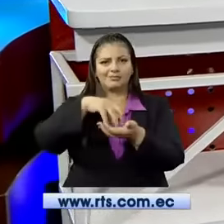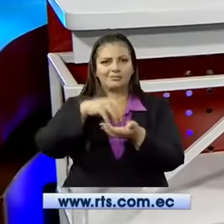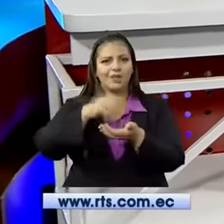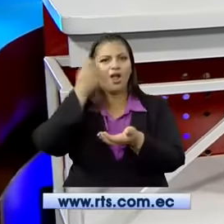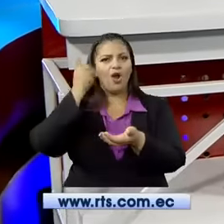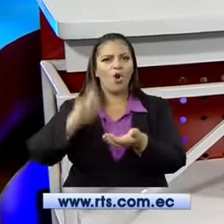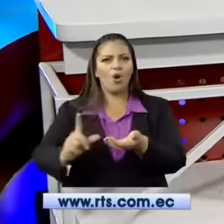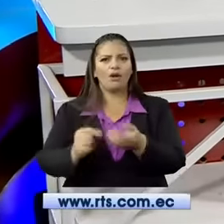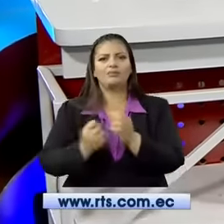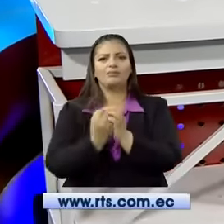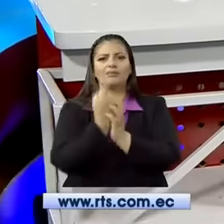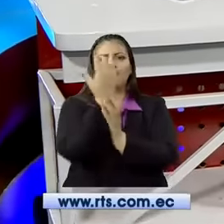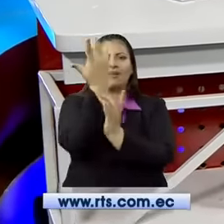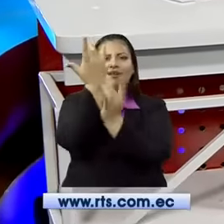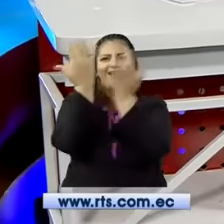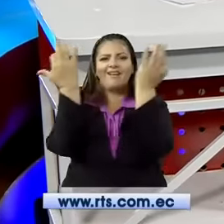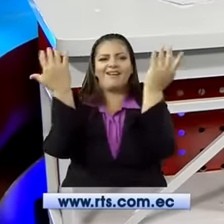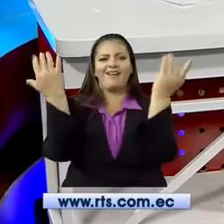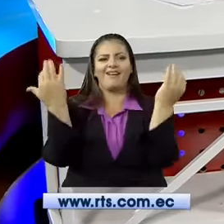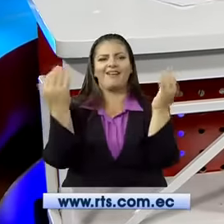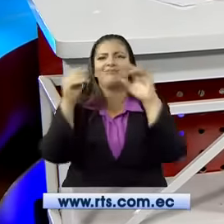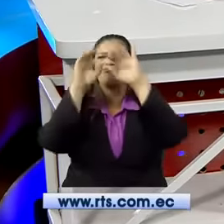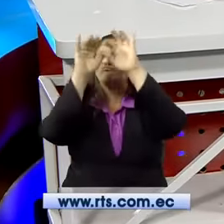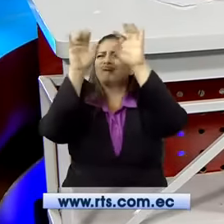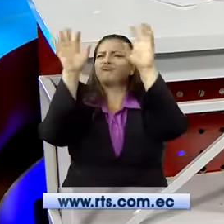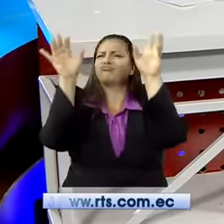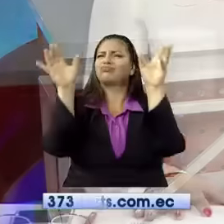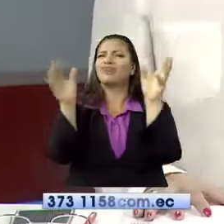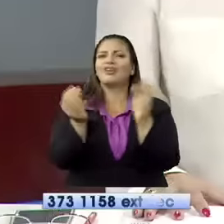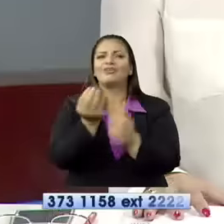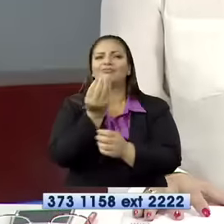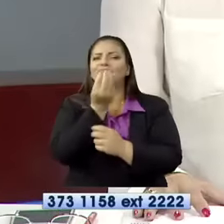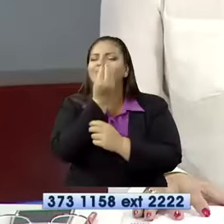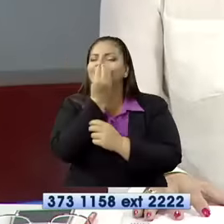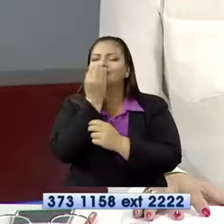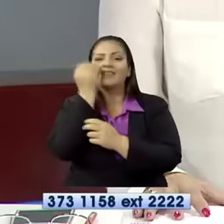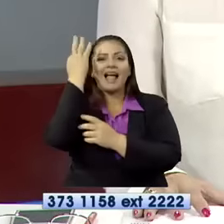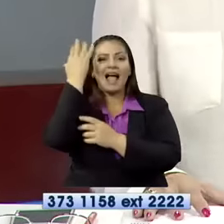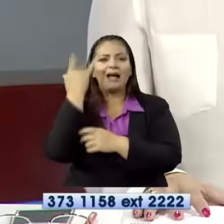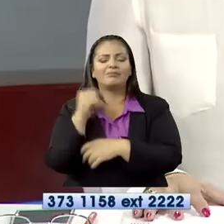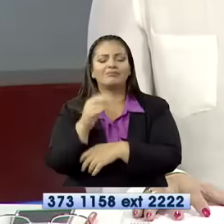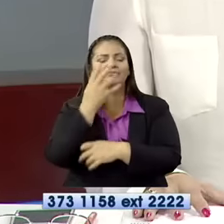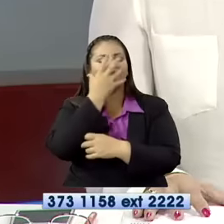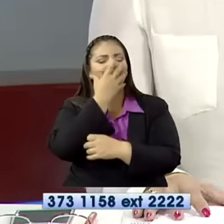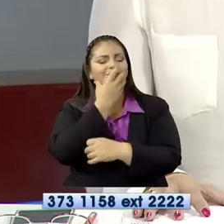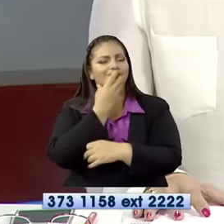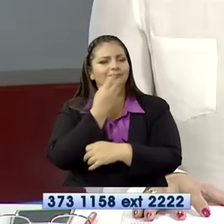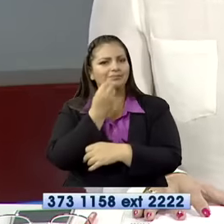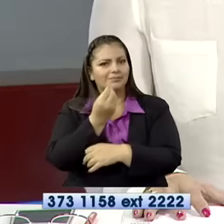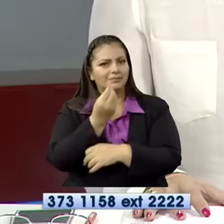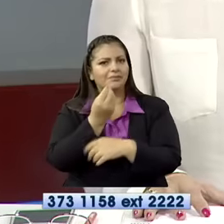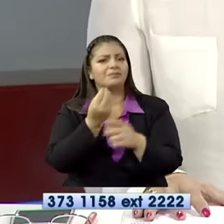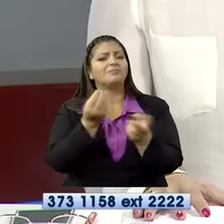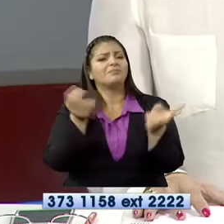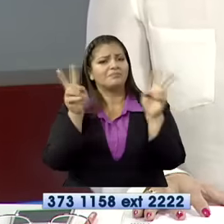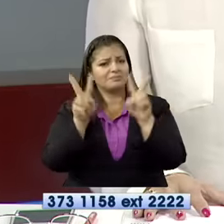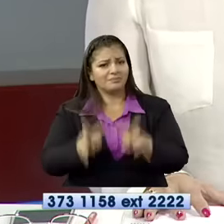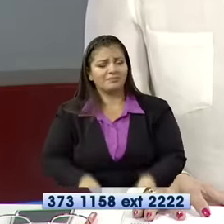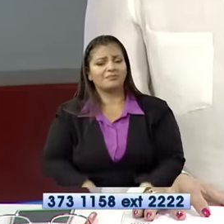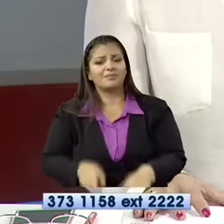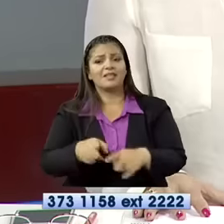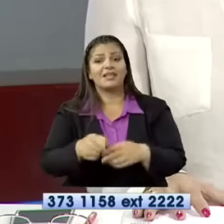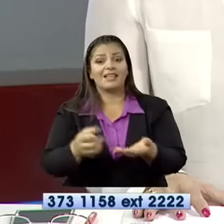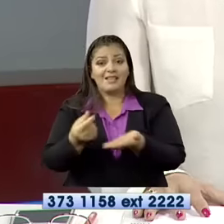de Loja sino también en el cantón colimes de la provincia del guayas se trata de un espectáculo de la naturaleza que